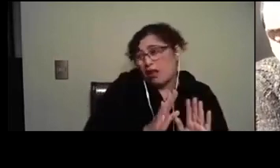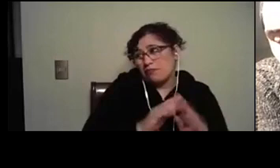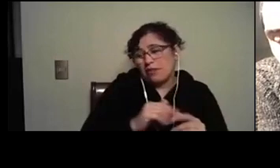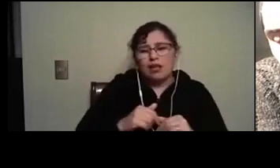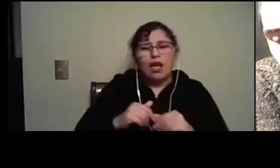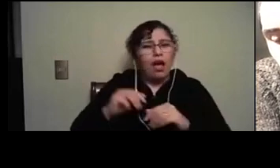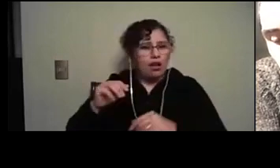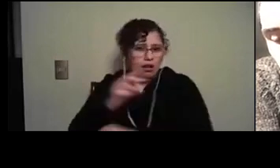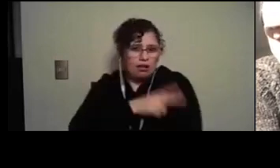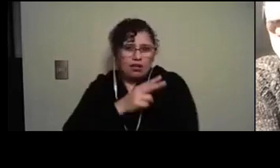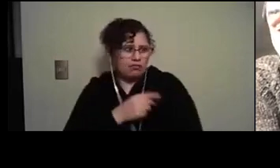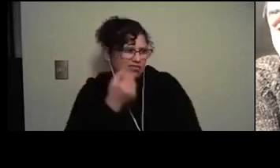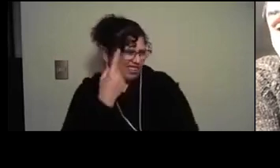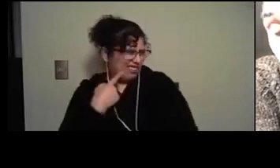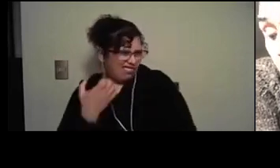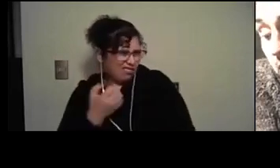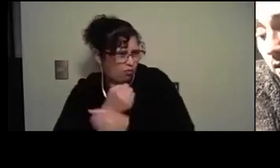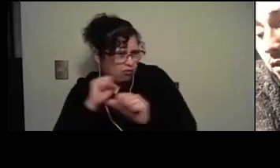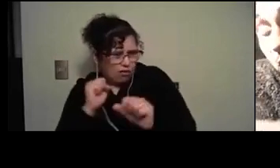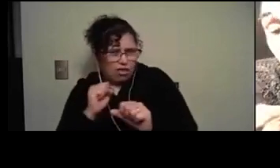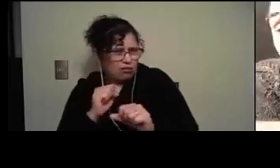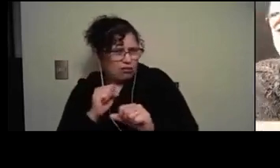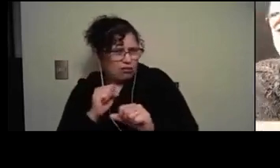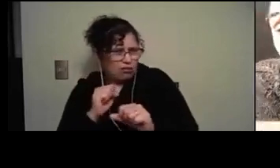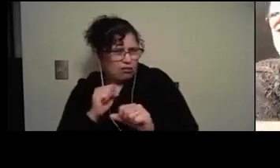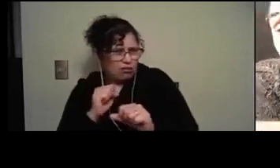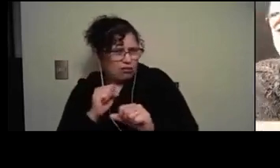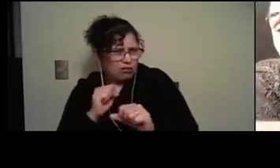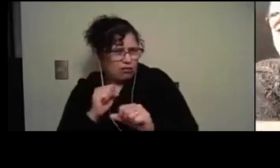flexible en cierta medida. Así es, porque en el fondo lo que tú dices,